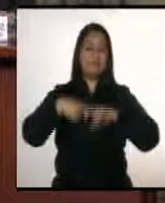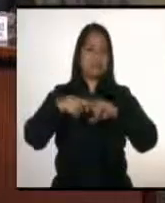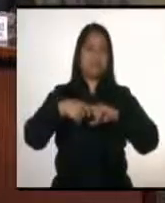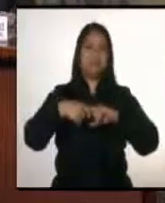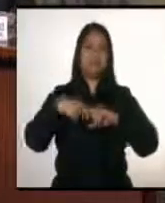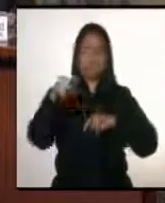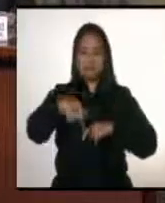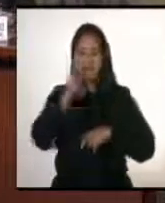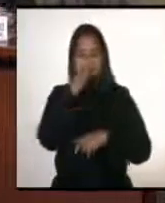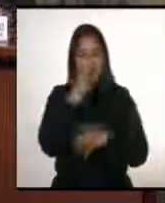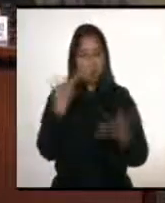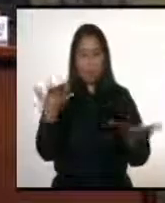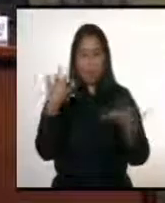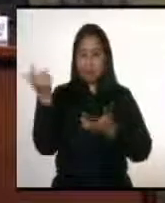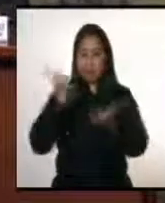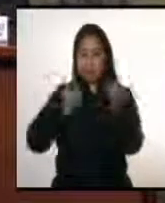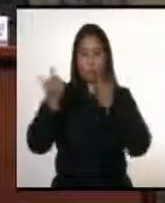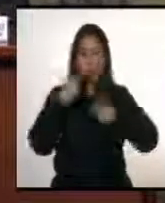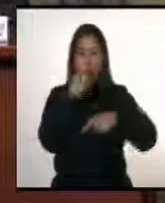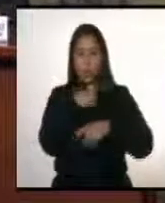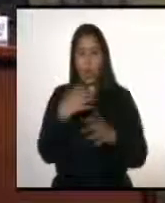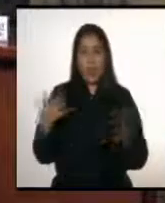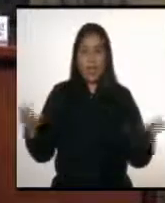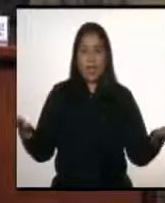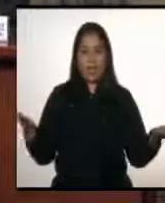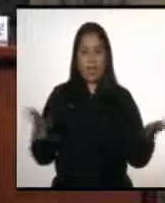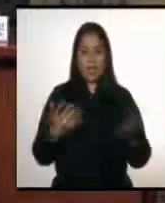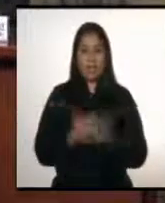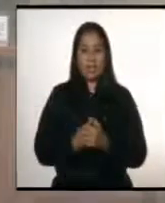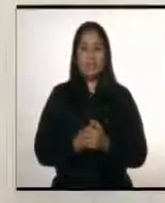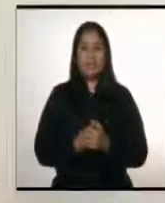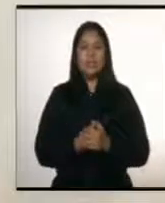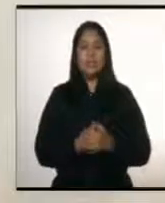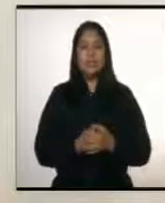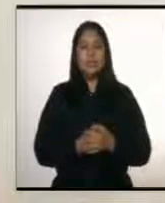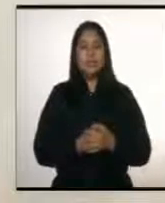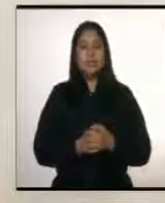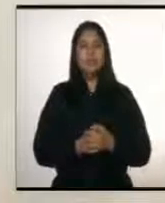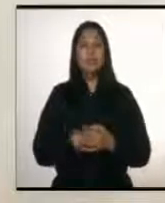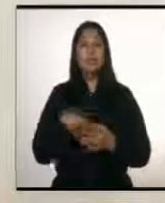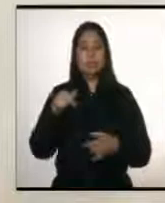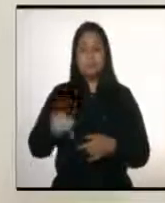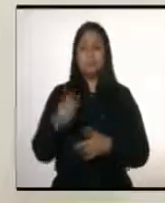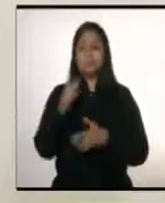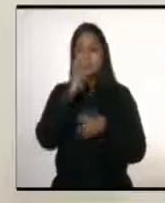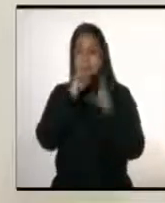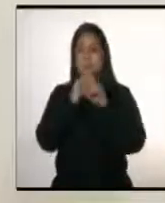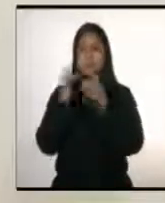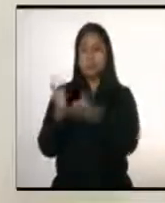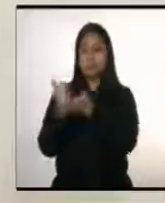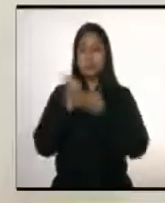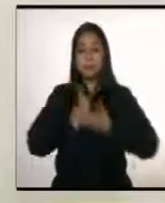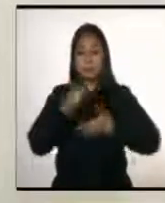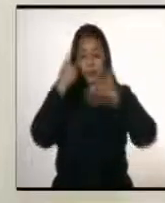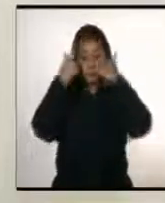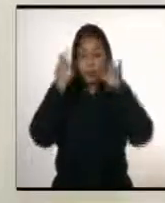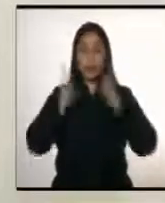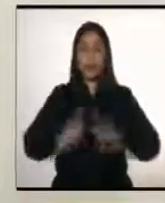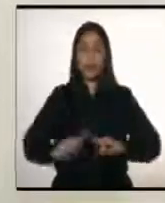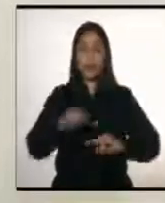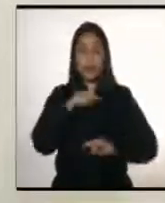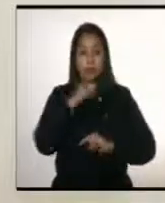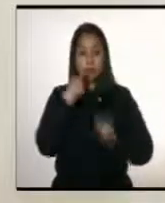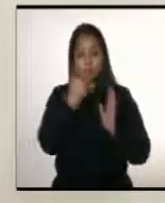sin tener una fuente de ingresos asegurados. Nos permitieron también en ese acuerdo en que podamos